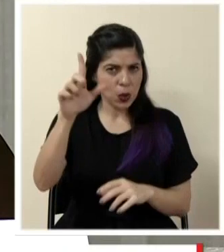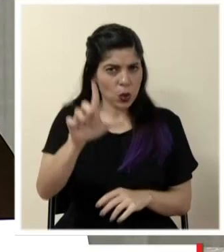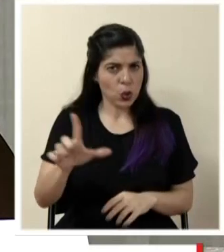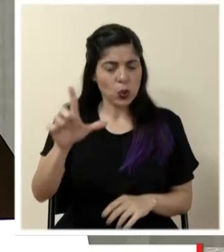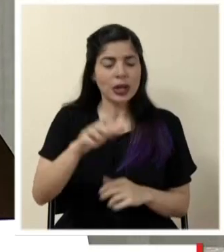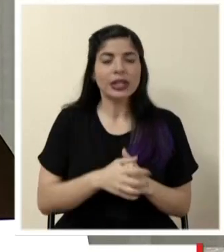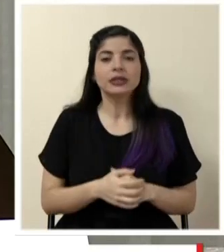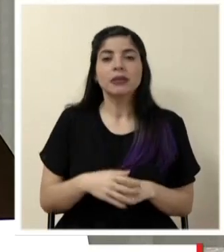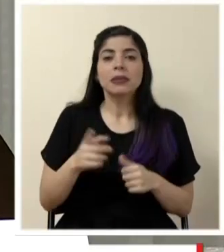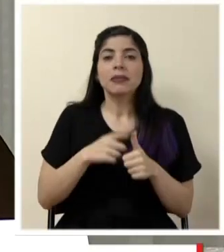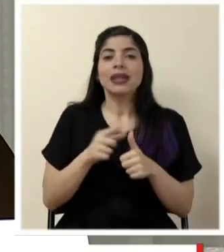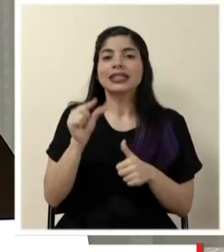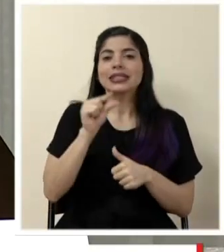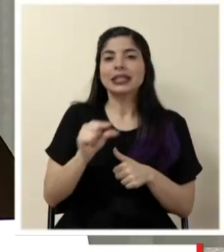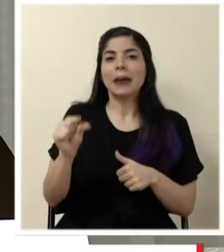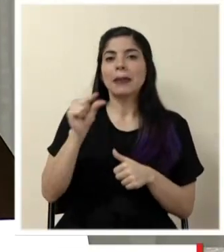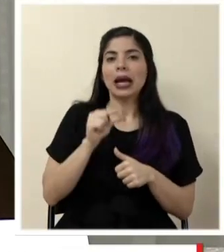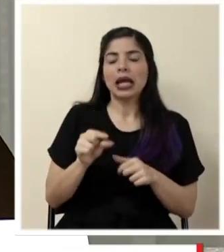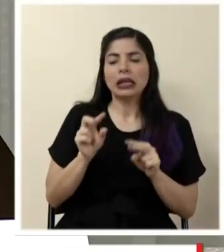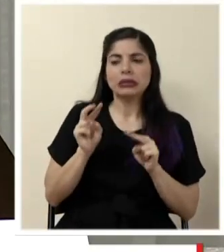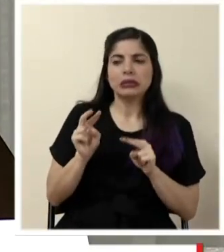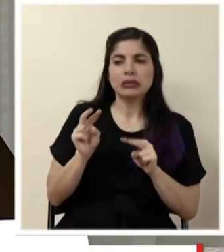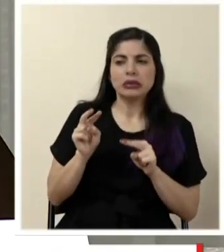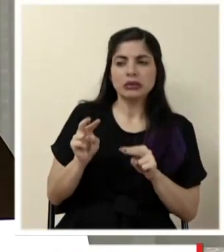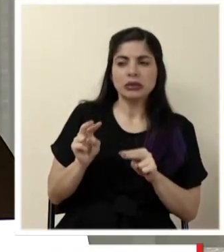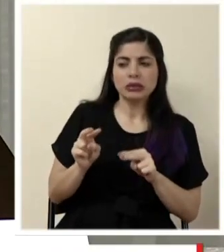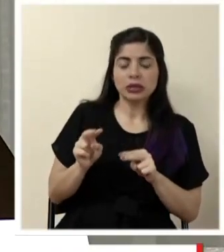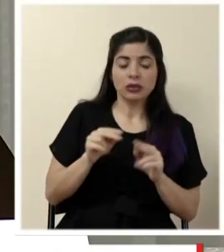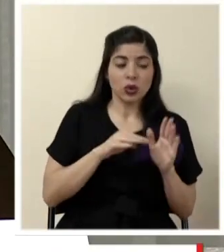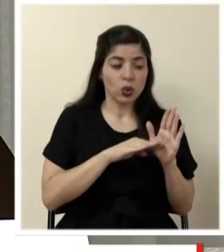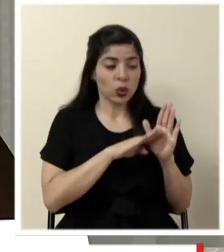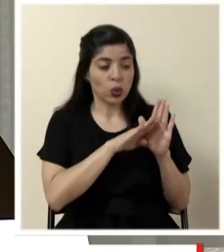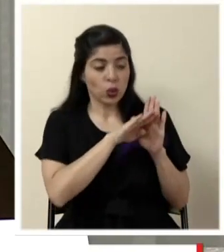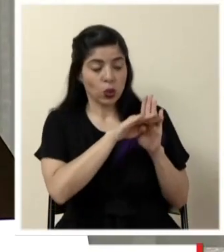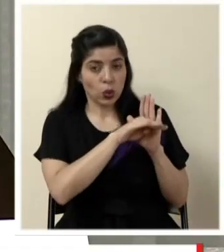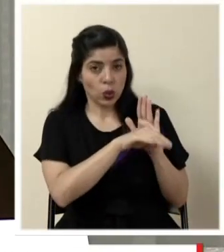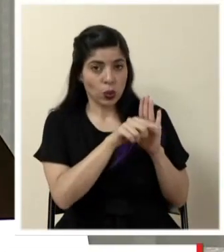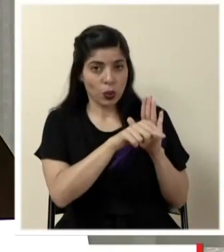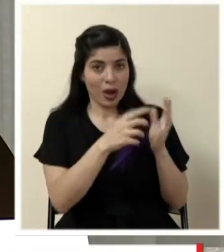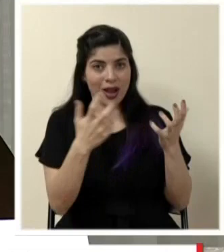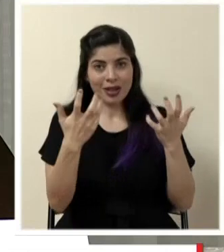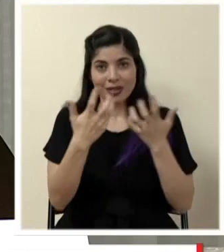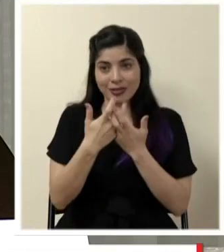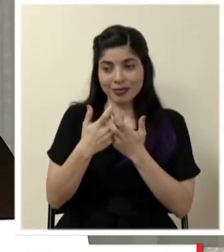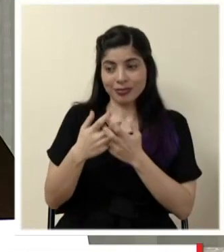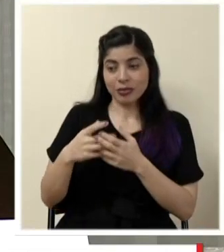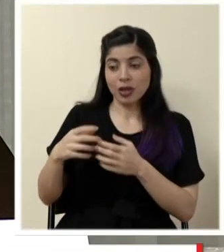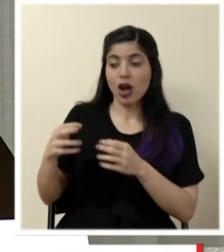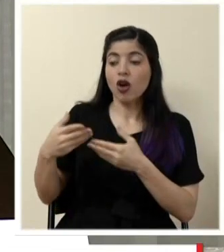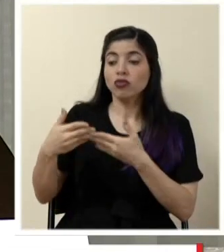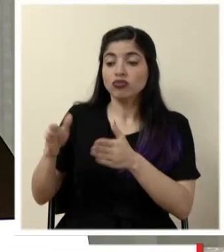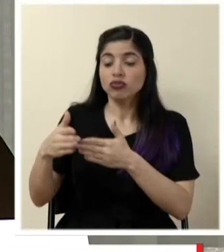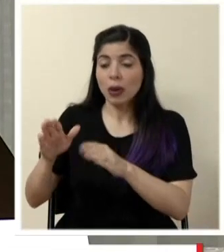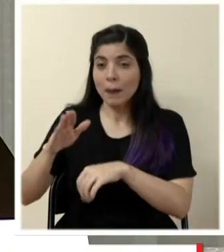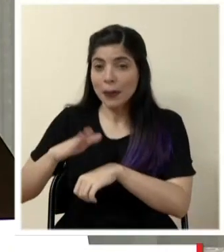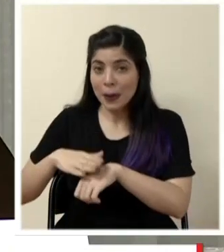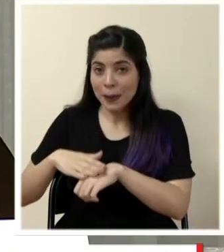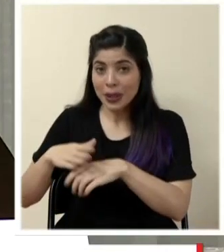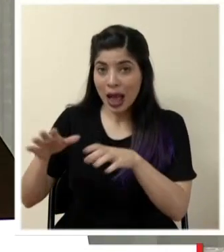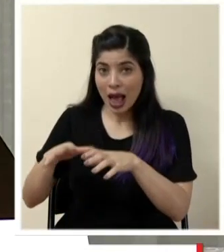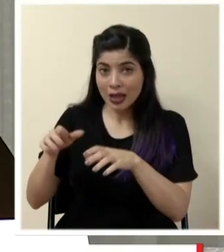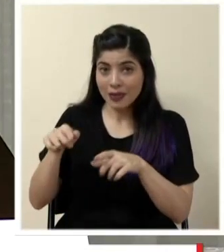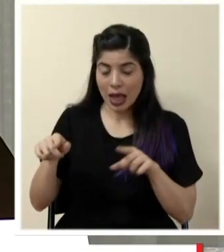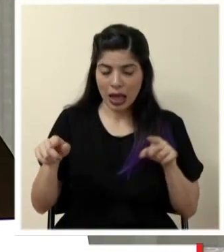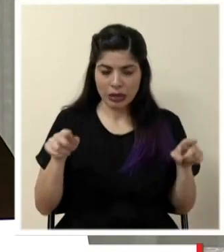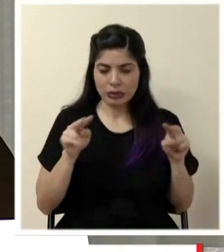de varias semanas entre el comportamiento de la curva en respuesta a las medidas que se van a ir permitiendo, a las actividades que se van a ir